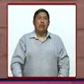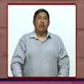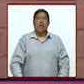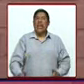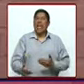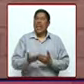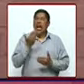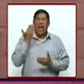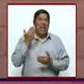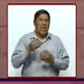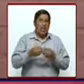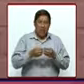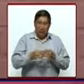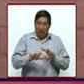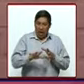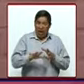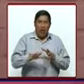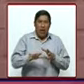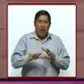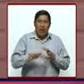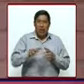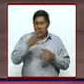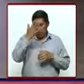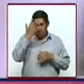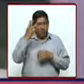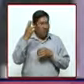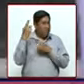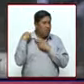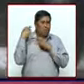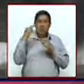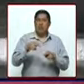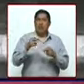Casi se pierde el dedo por la negligencia.